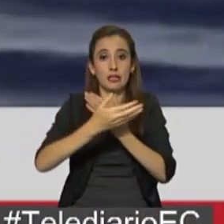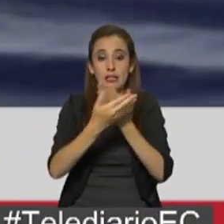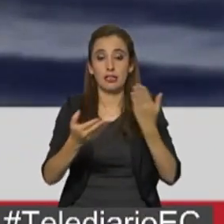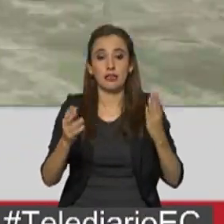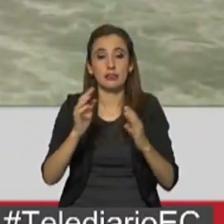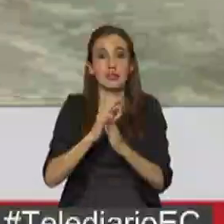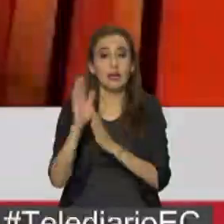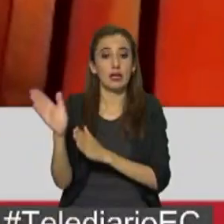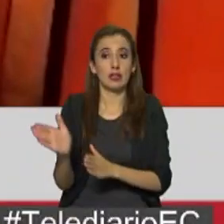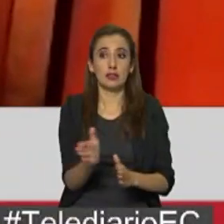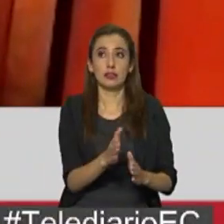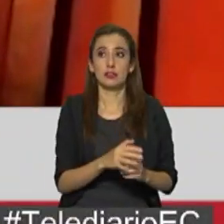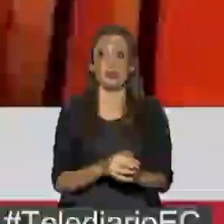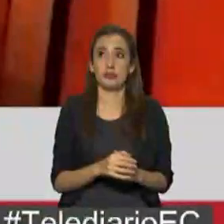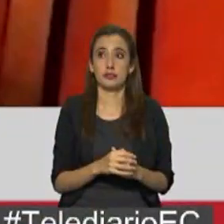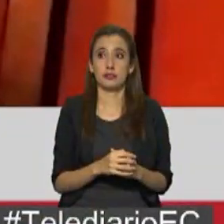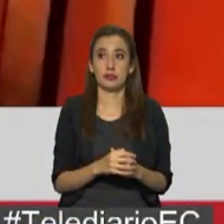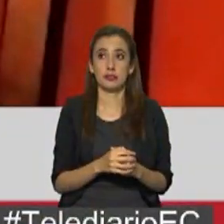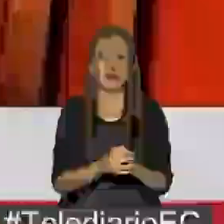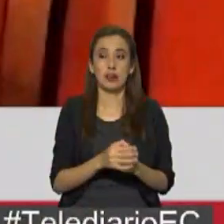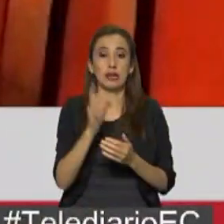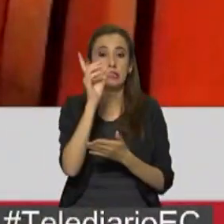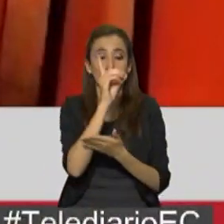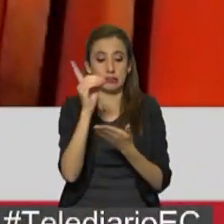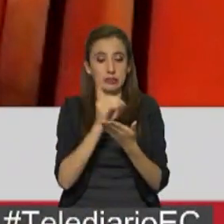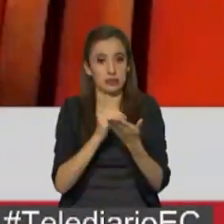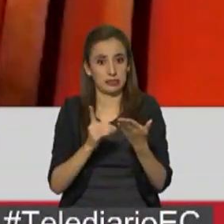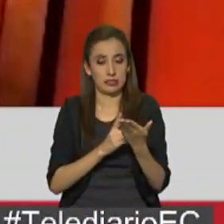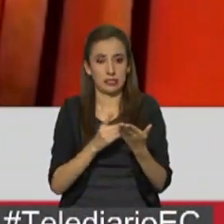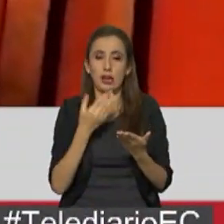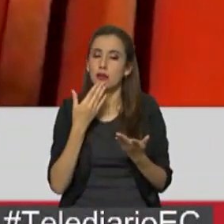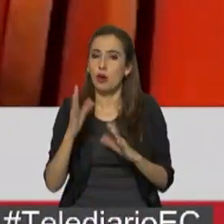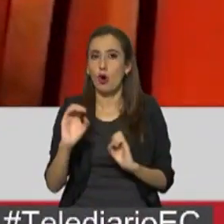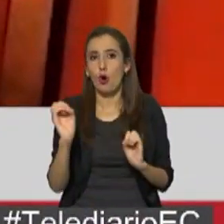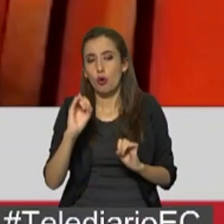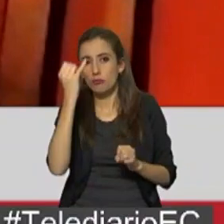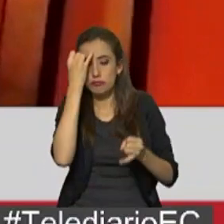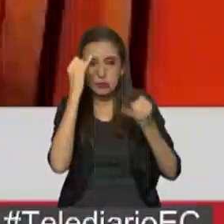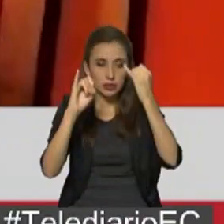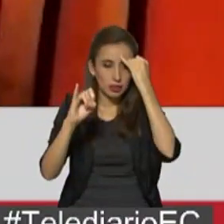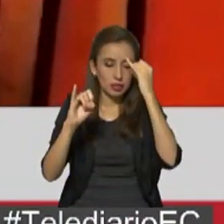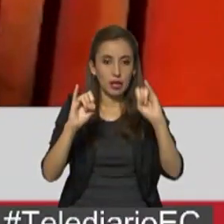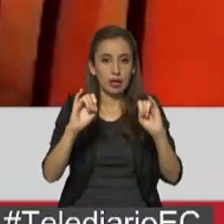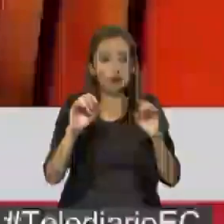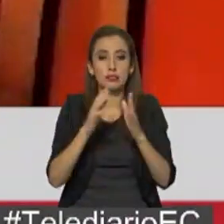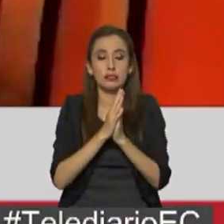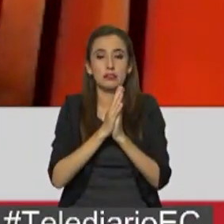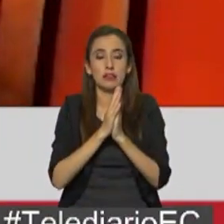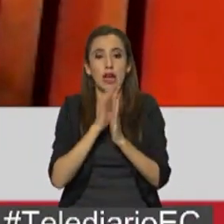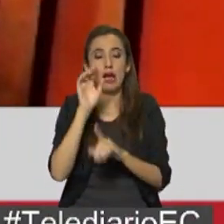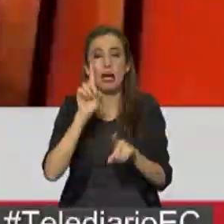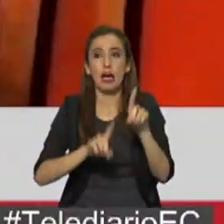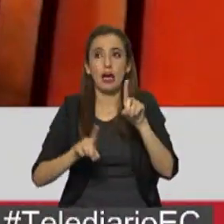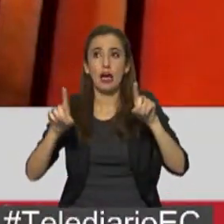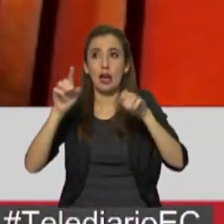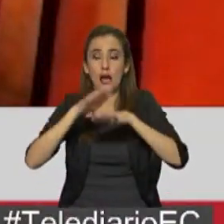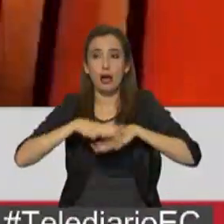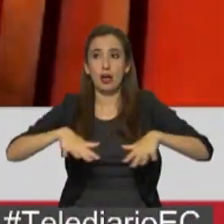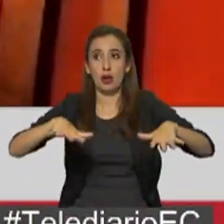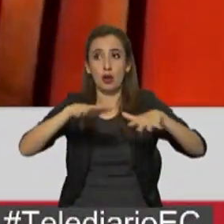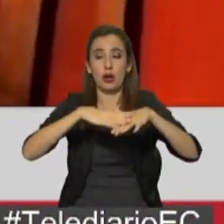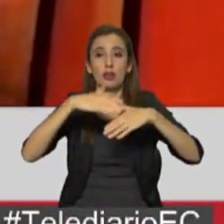post cobit diseñarse puntos cercanos es una es una factibilidad es